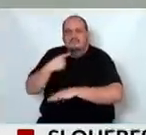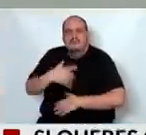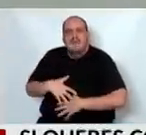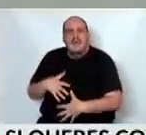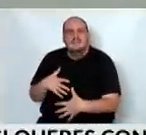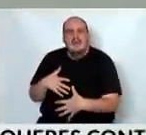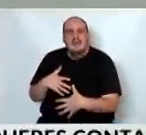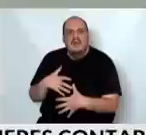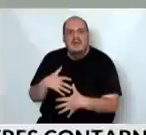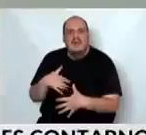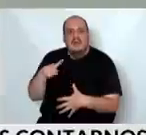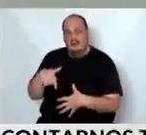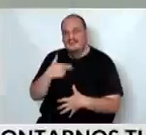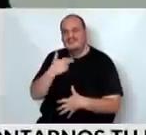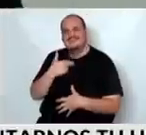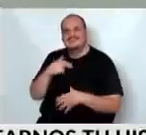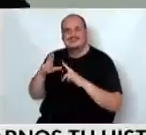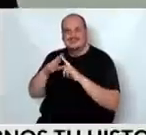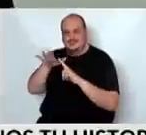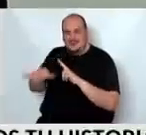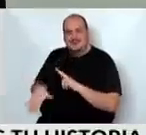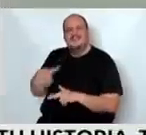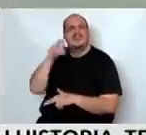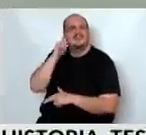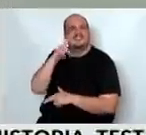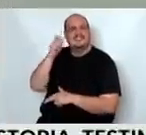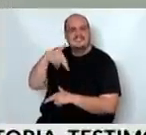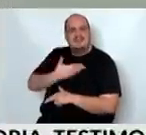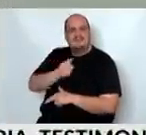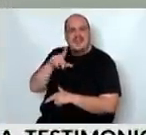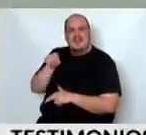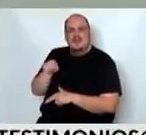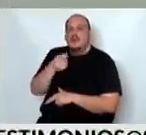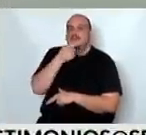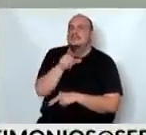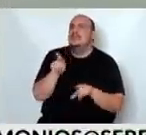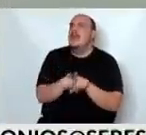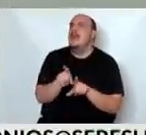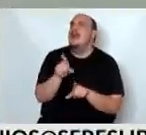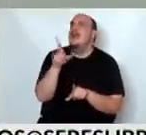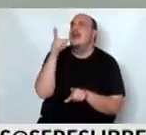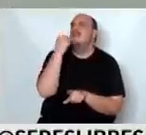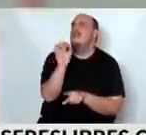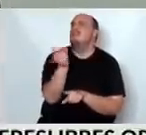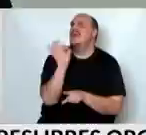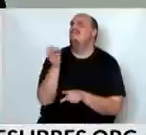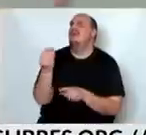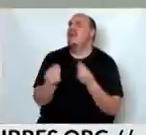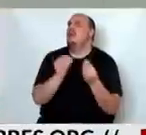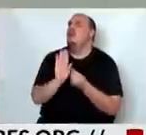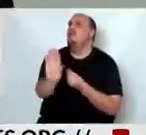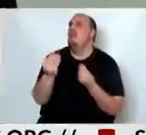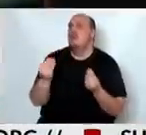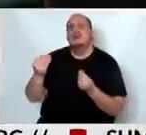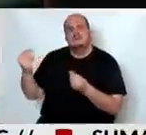de Gianfranco, que hoy es mi sobrino. Y uno siempre dice, ¿qué hubiera pasado? Sí, incomprobable. Nunca se enteró y siempre hablaron de tener